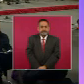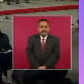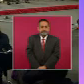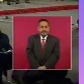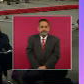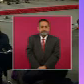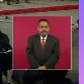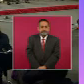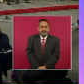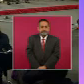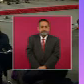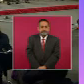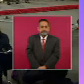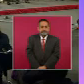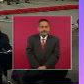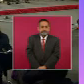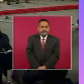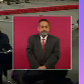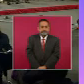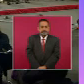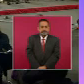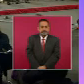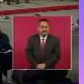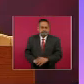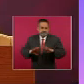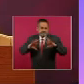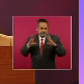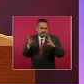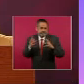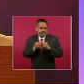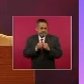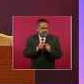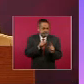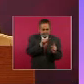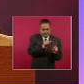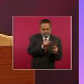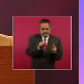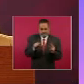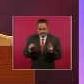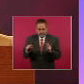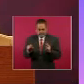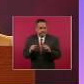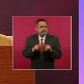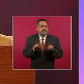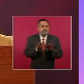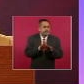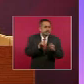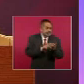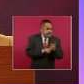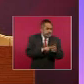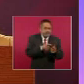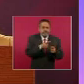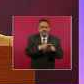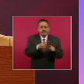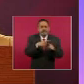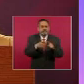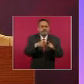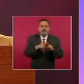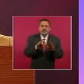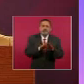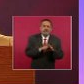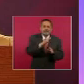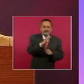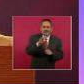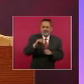siguiente, por favor. Haciendo una sumatoria de lo que se capta en lo que es dióxido de carbono,